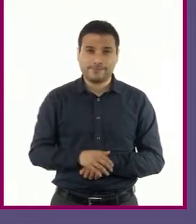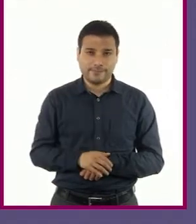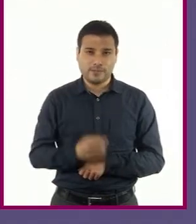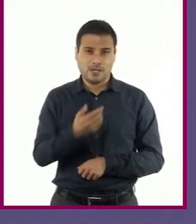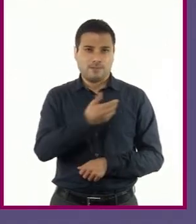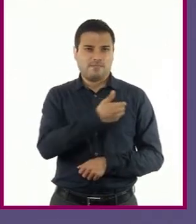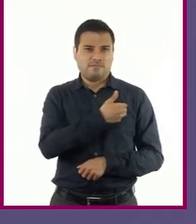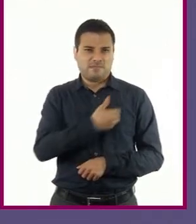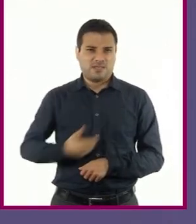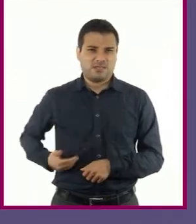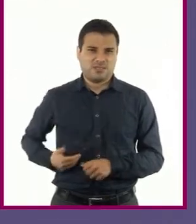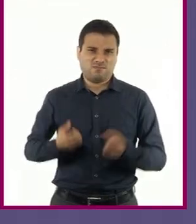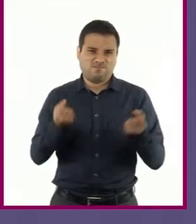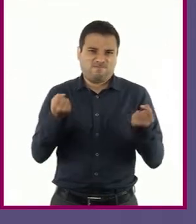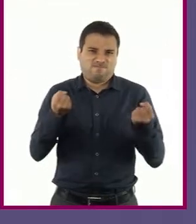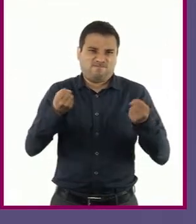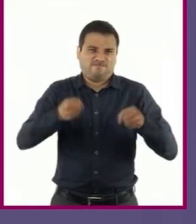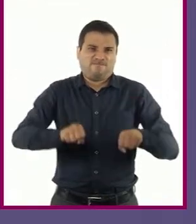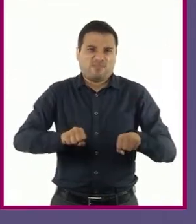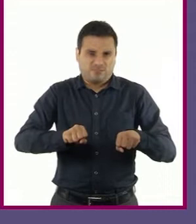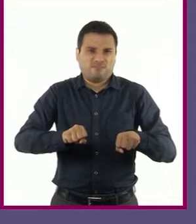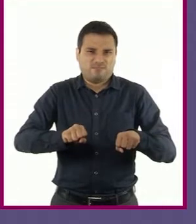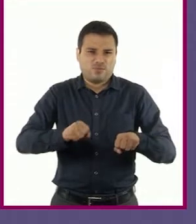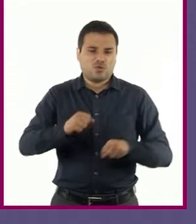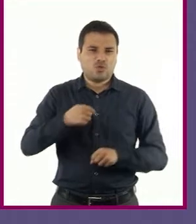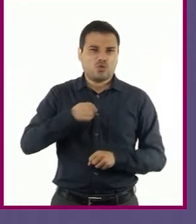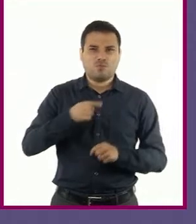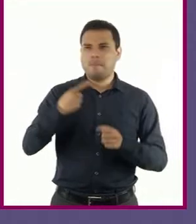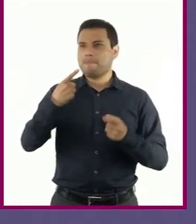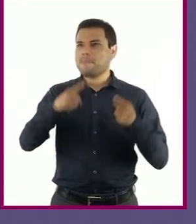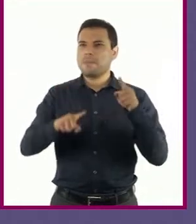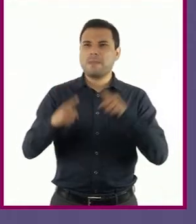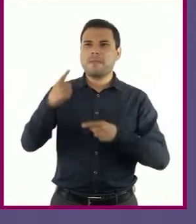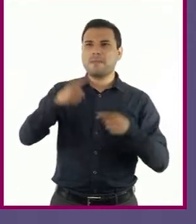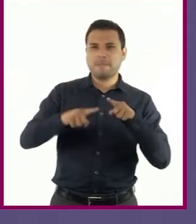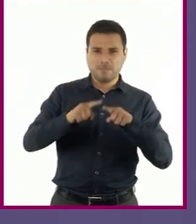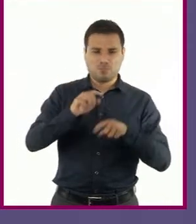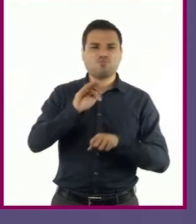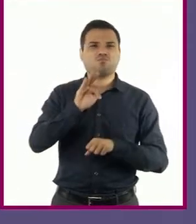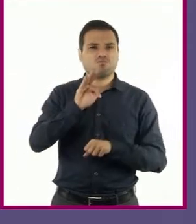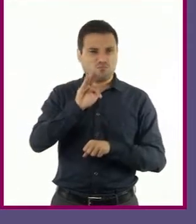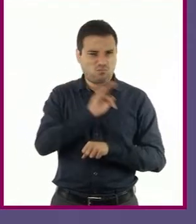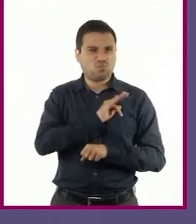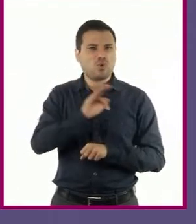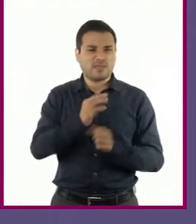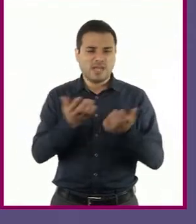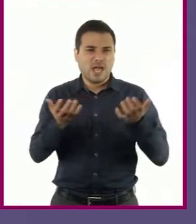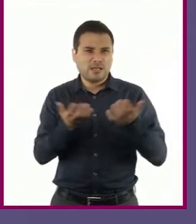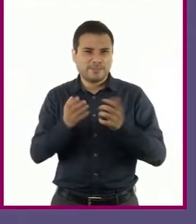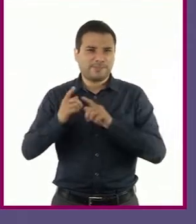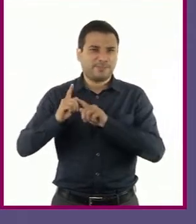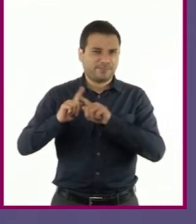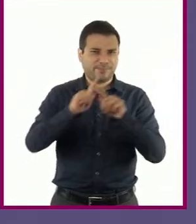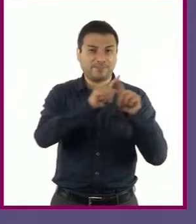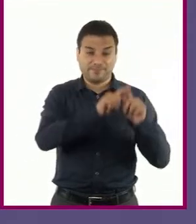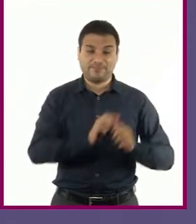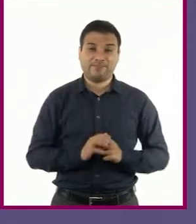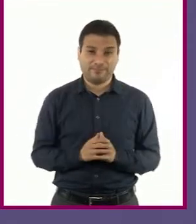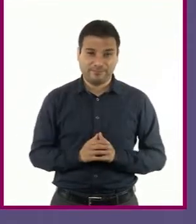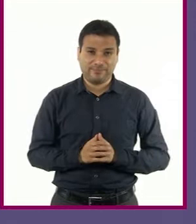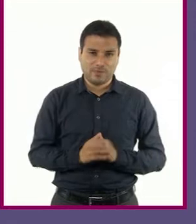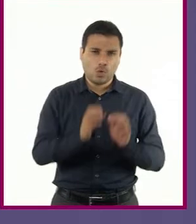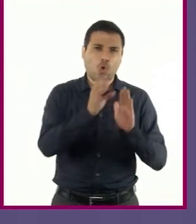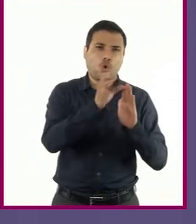del presidente, quien gozaba de las facultades constitucionales y metaconstitucionales. Estas son las que no estaban